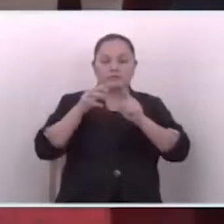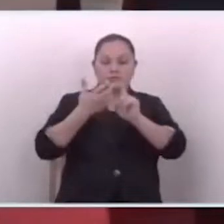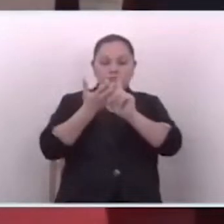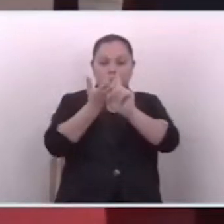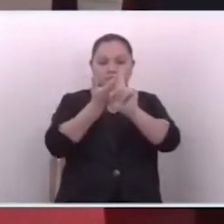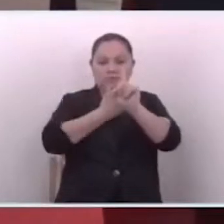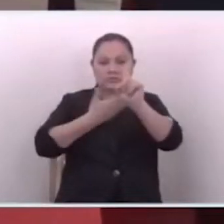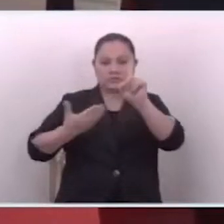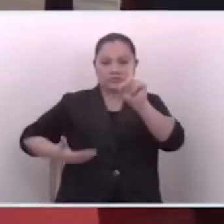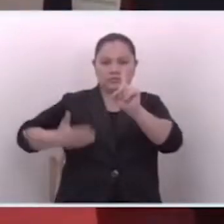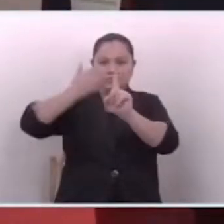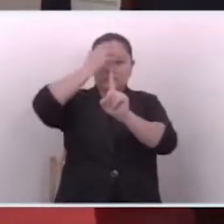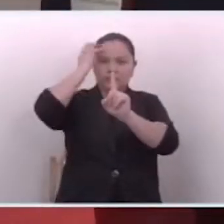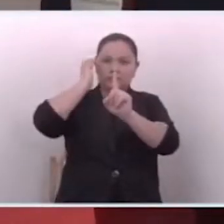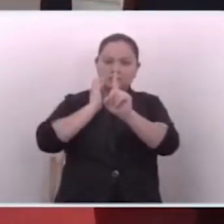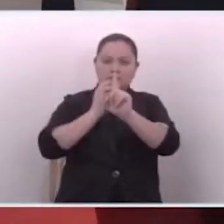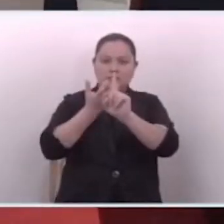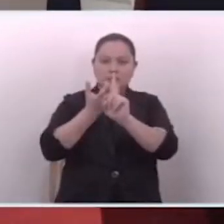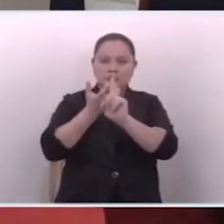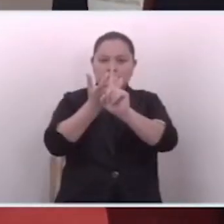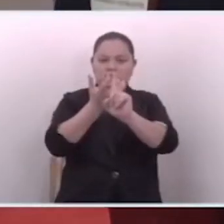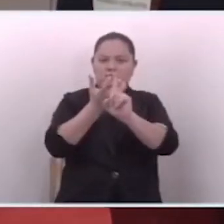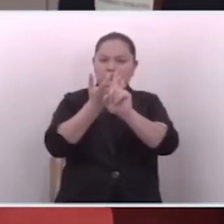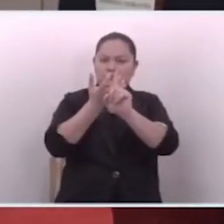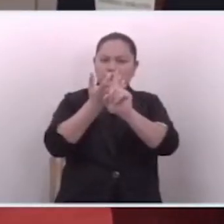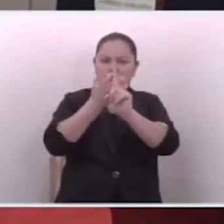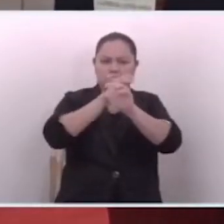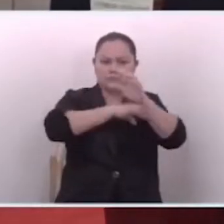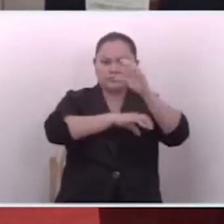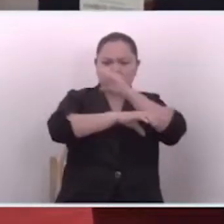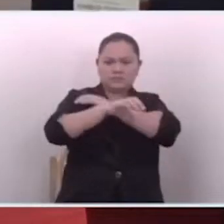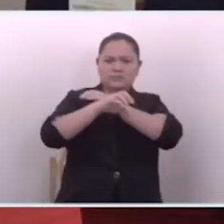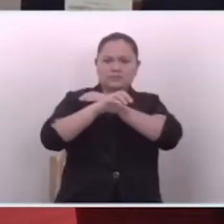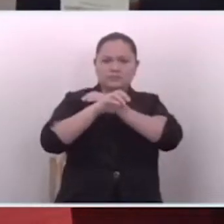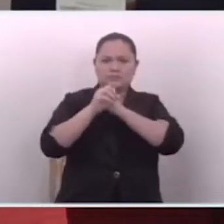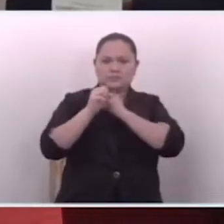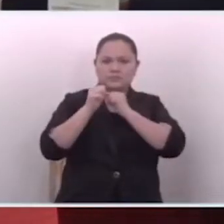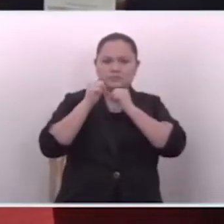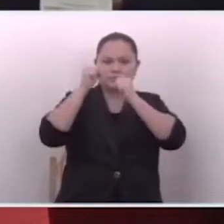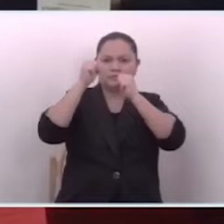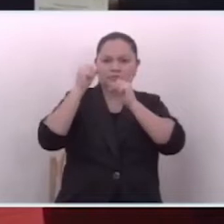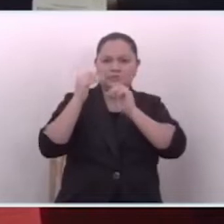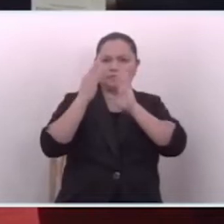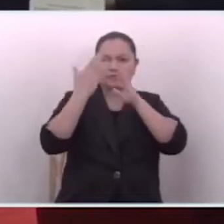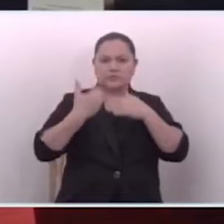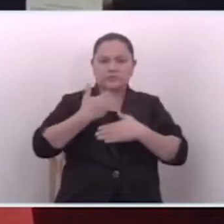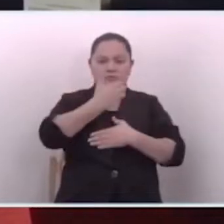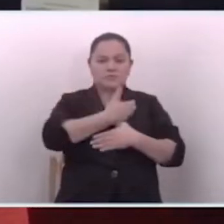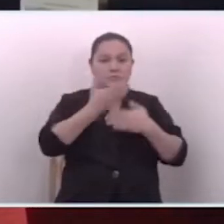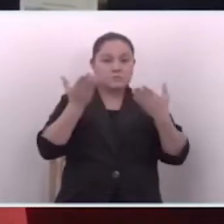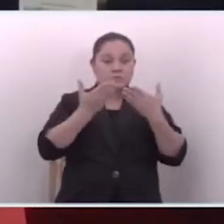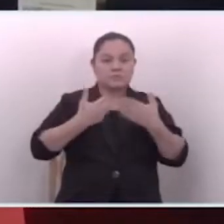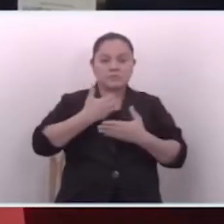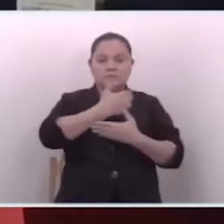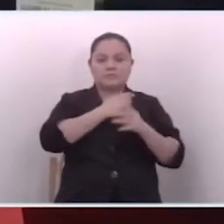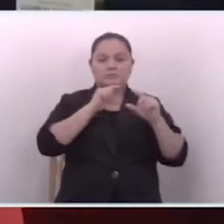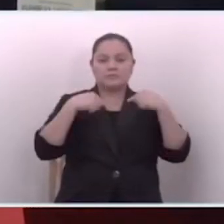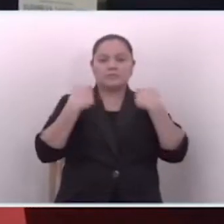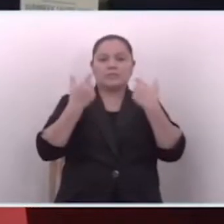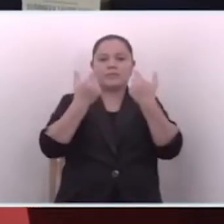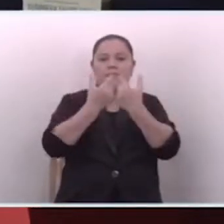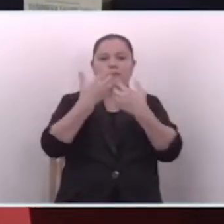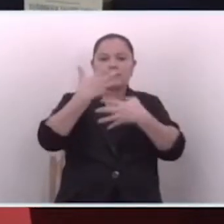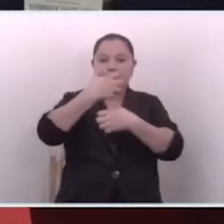del presidente Nayib Bukele y con esta fortaleza y ataque frontal que hemos ejecutado como Gabinete